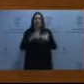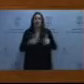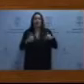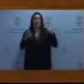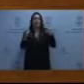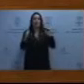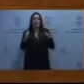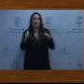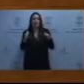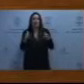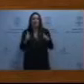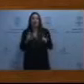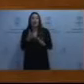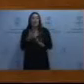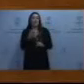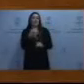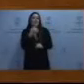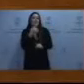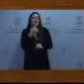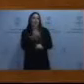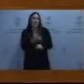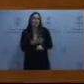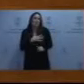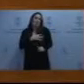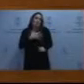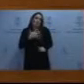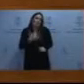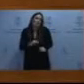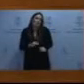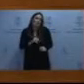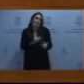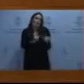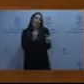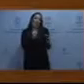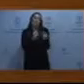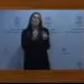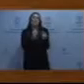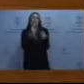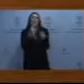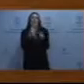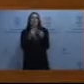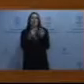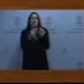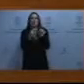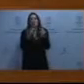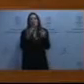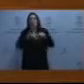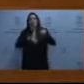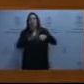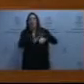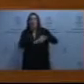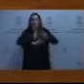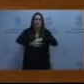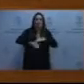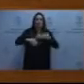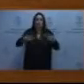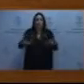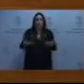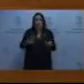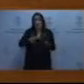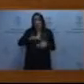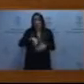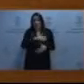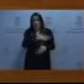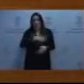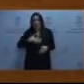atractivo incluso de picar en él, porque bueno, puede suscitar un debate político ideológico, no lo vamos a hacer, porque entonces haríamos lo que quiere el que lanza el